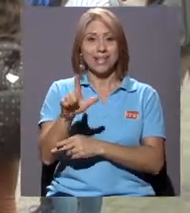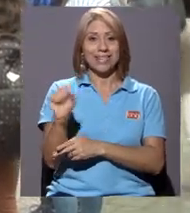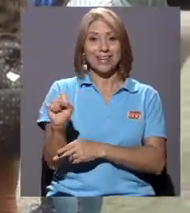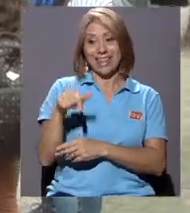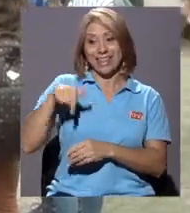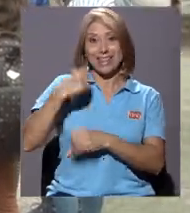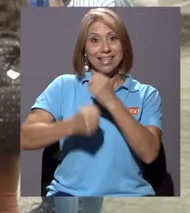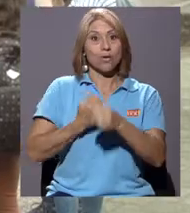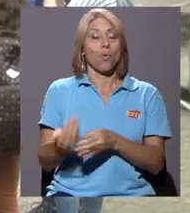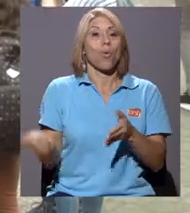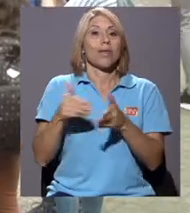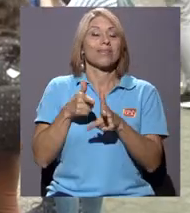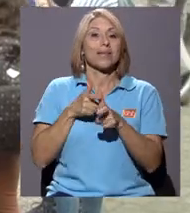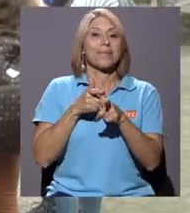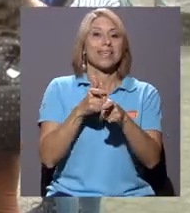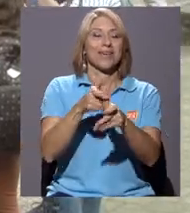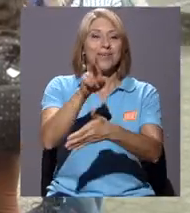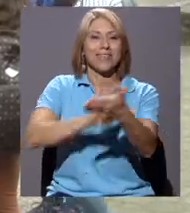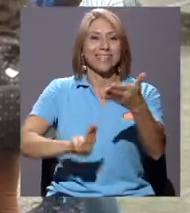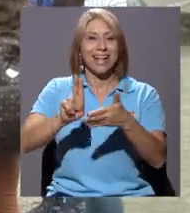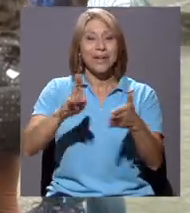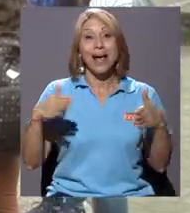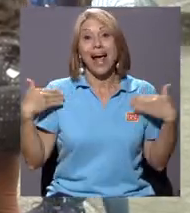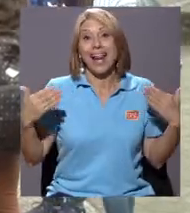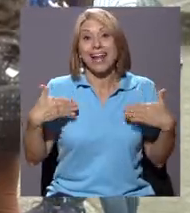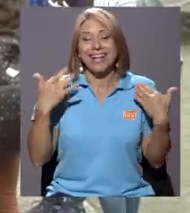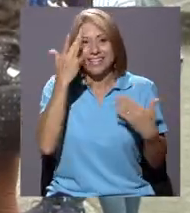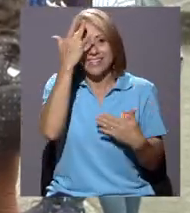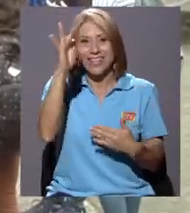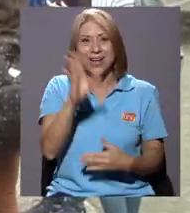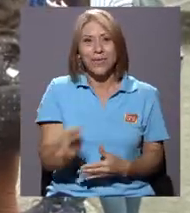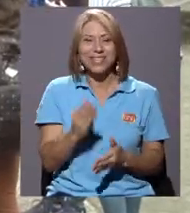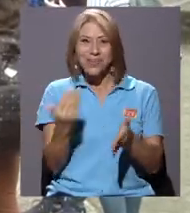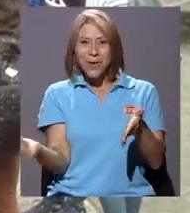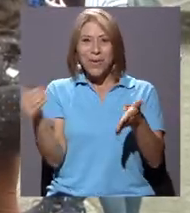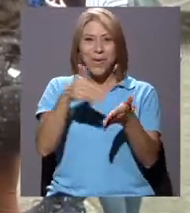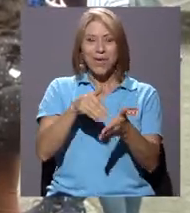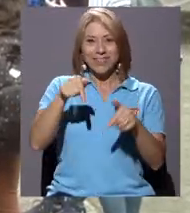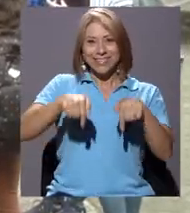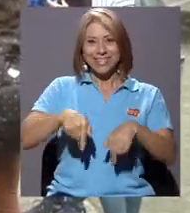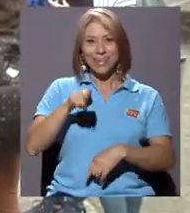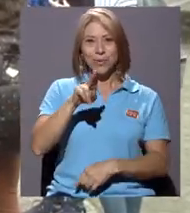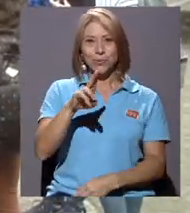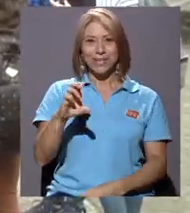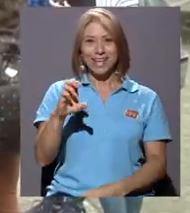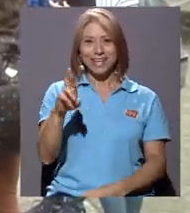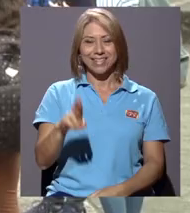universitaria. La alegría y la sabiduría de los jóvenes está de vuelta en la UCR.